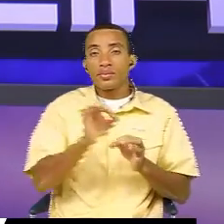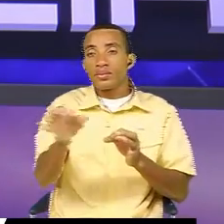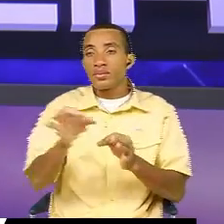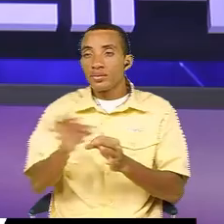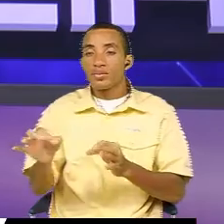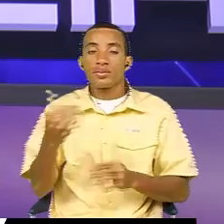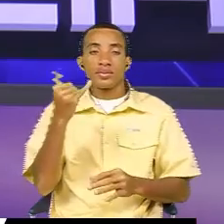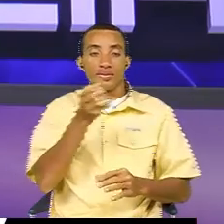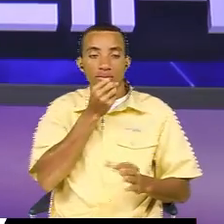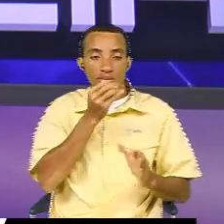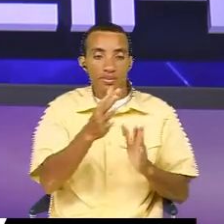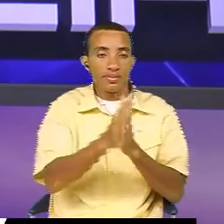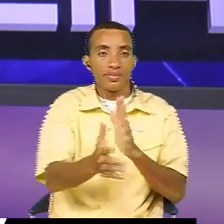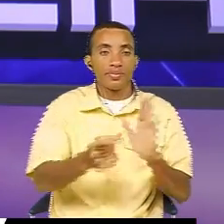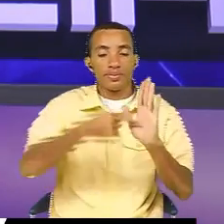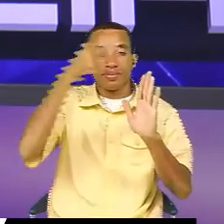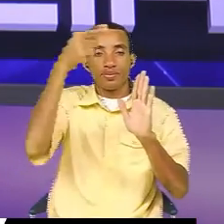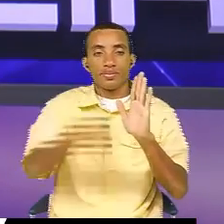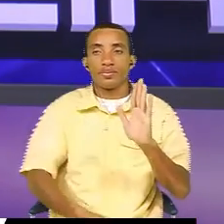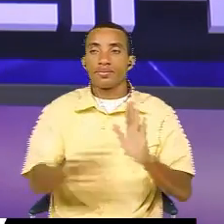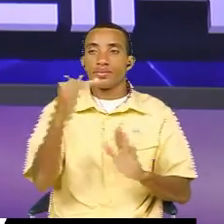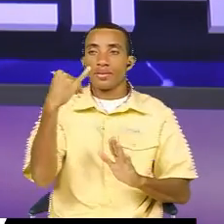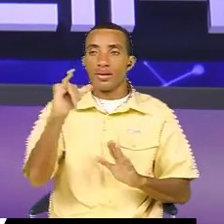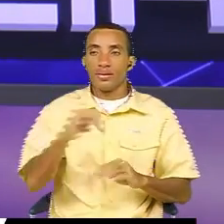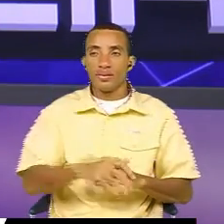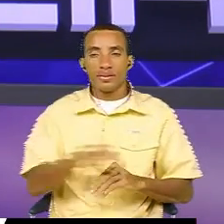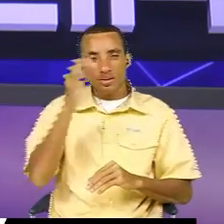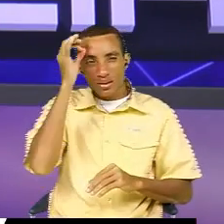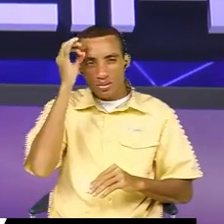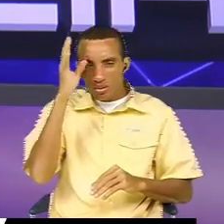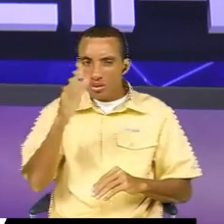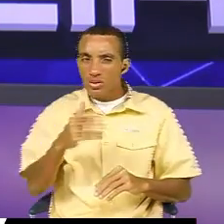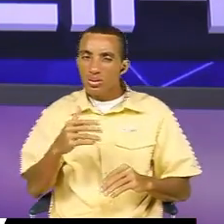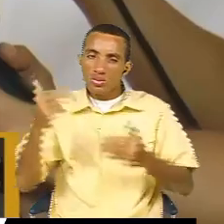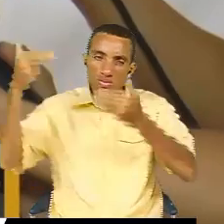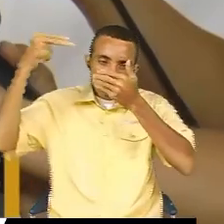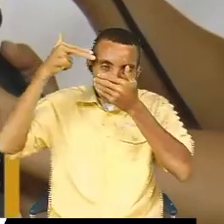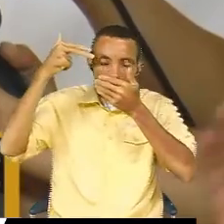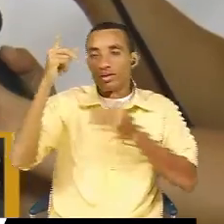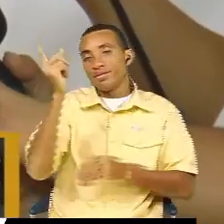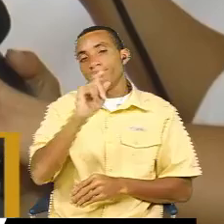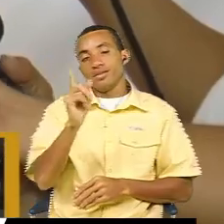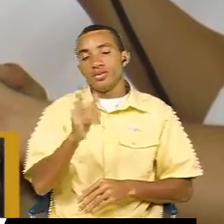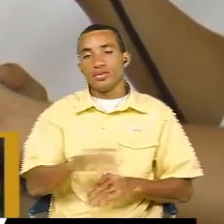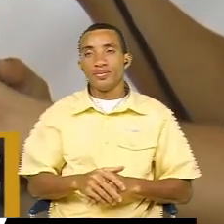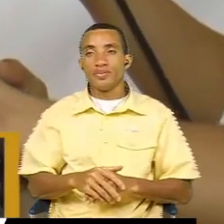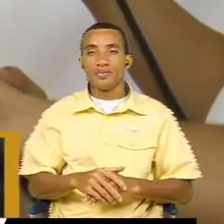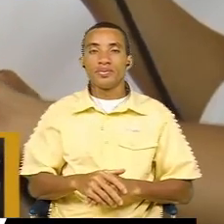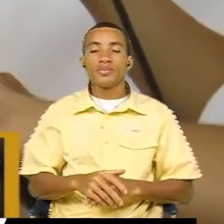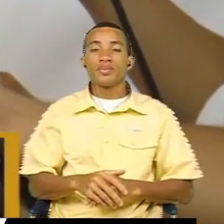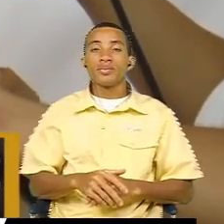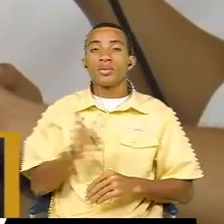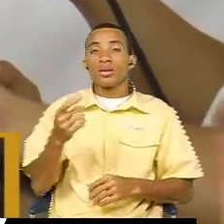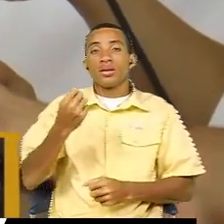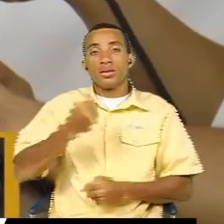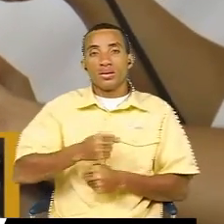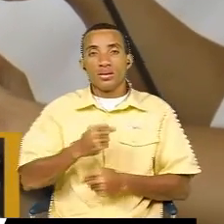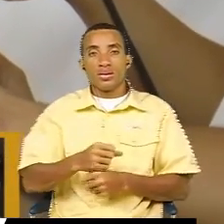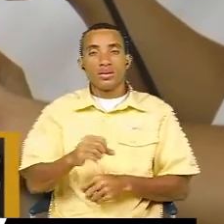ya fue denunciado ante las autoridades y descartó que se tratara de un secuestro. sobre un funcionario el cual pues se encontraba